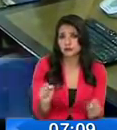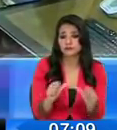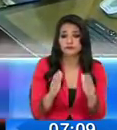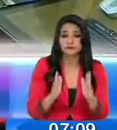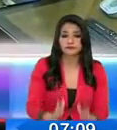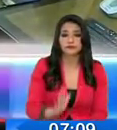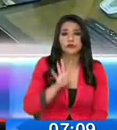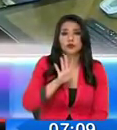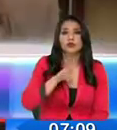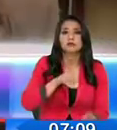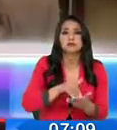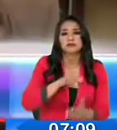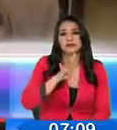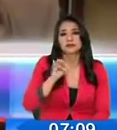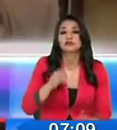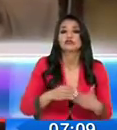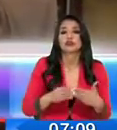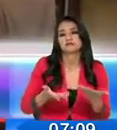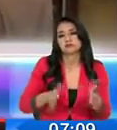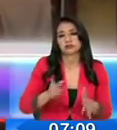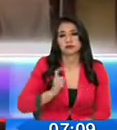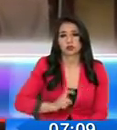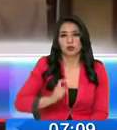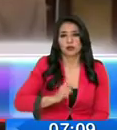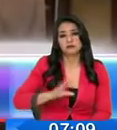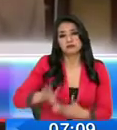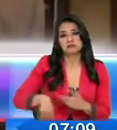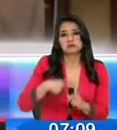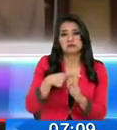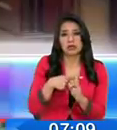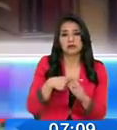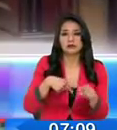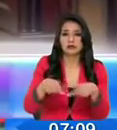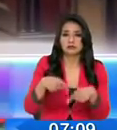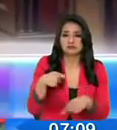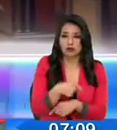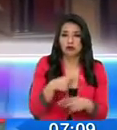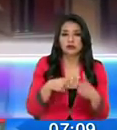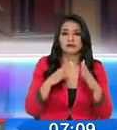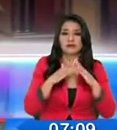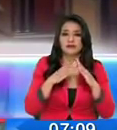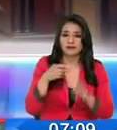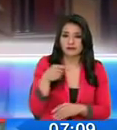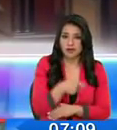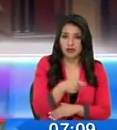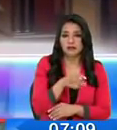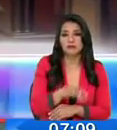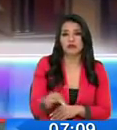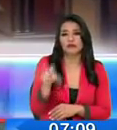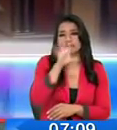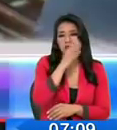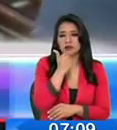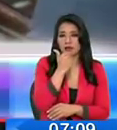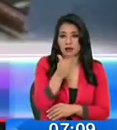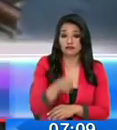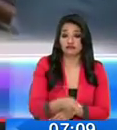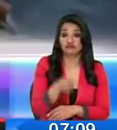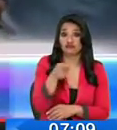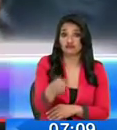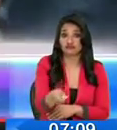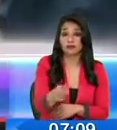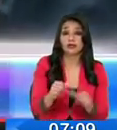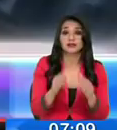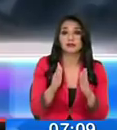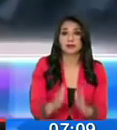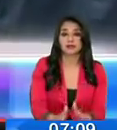de $4,700, a lo que se suman los rubros por transporte y vivienda, si es que es de provincia. Esta remuneración será entregada a los